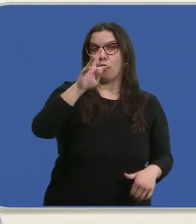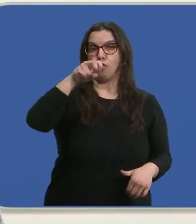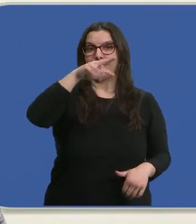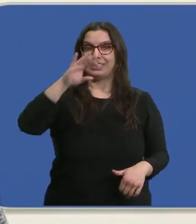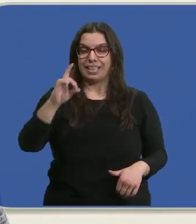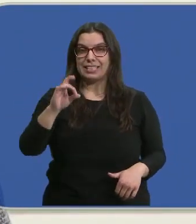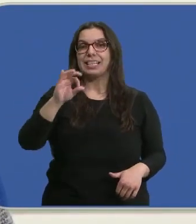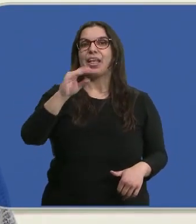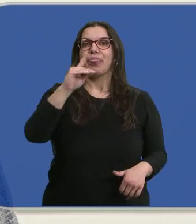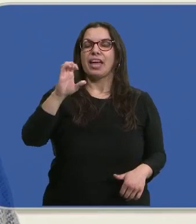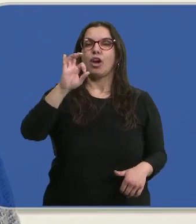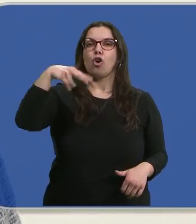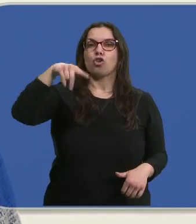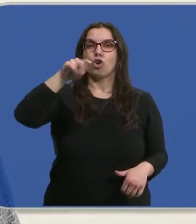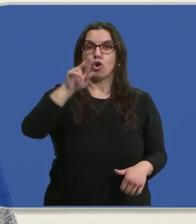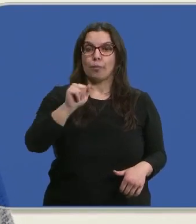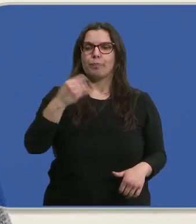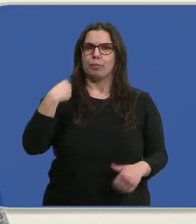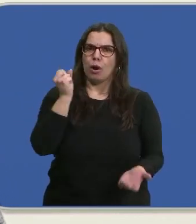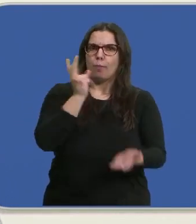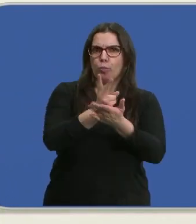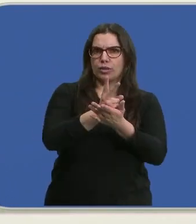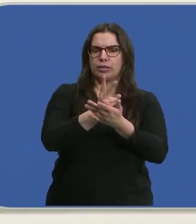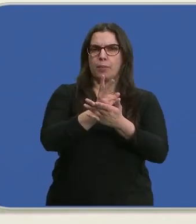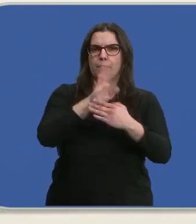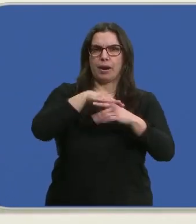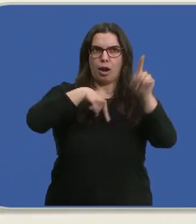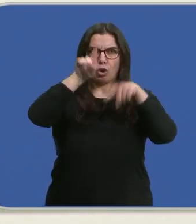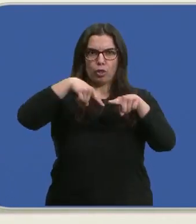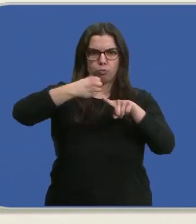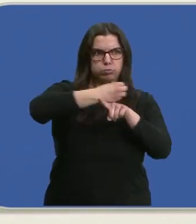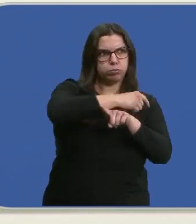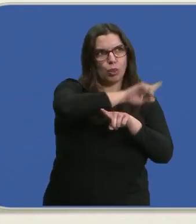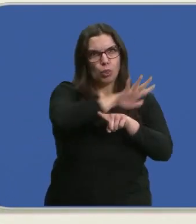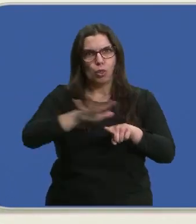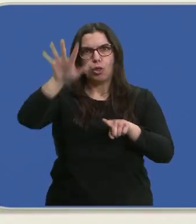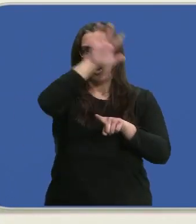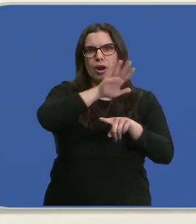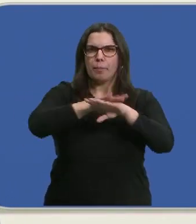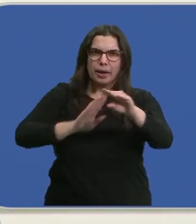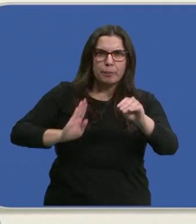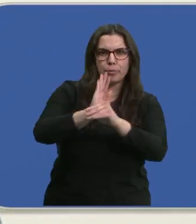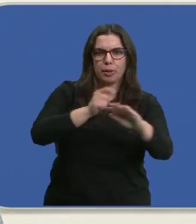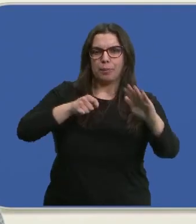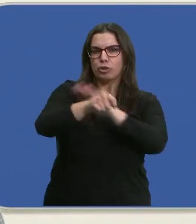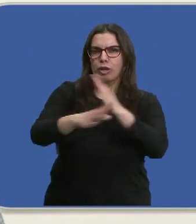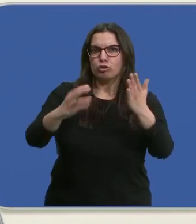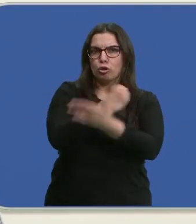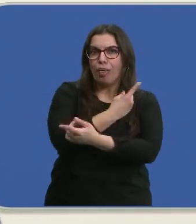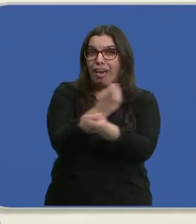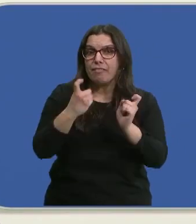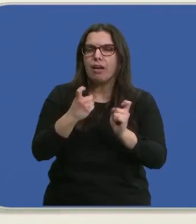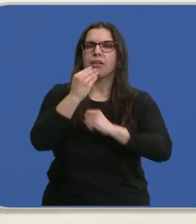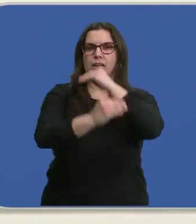apuesta decidida por nuestro corredor y por las conexiones anexas, de modo que se destinen todas las inversiones e